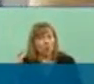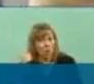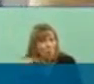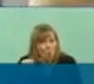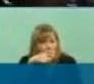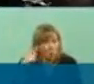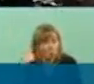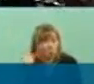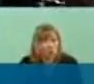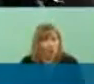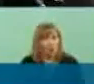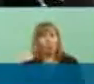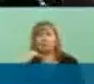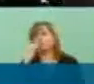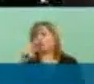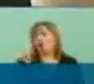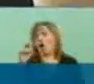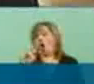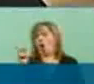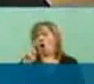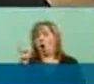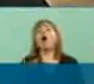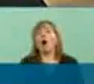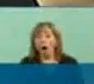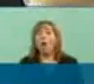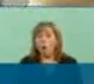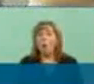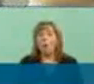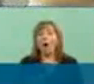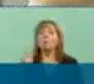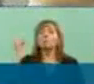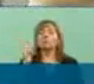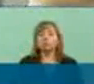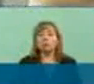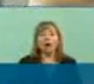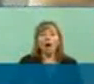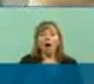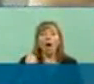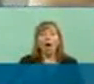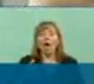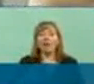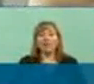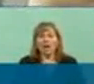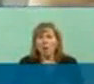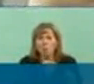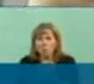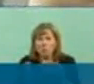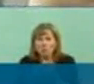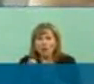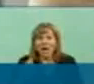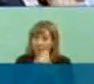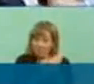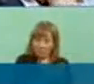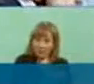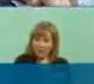¿Escuchó alguien? Y sin embargo la tomaron y dejaron a Argentina y a miles de argentinos